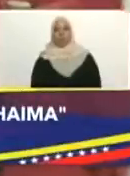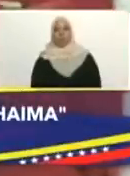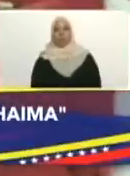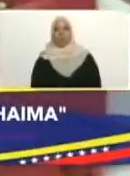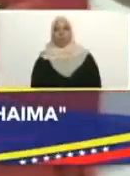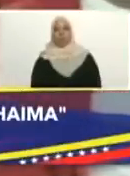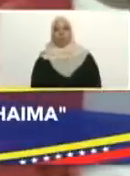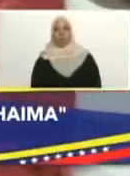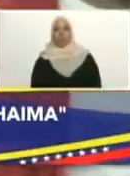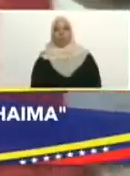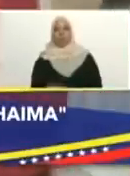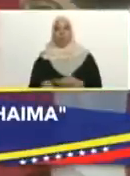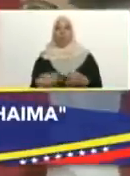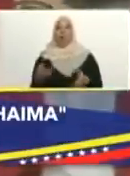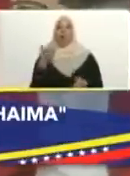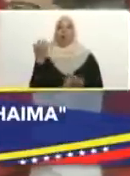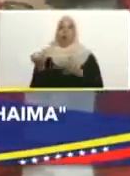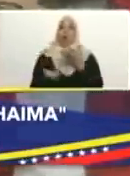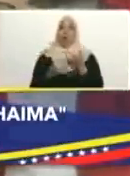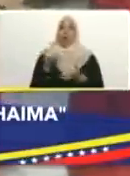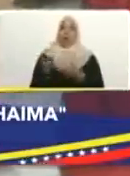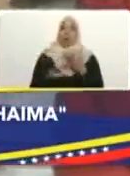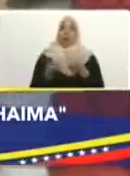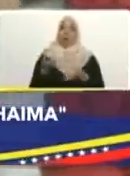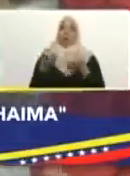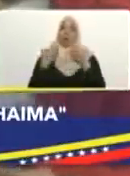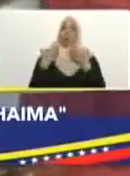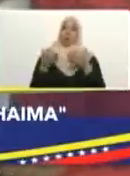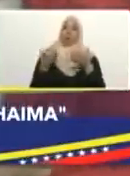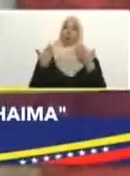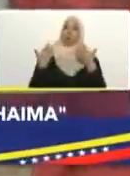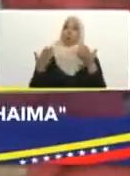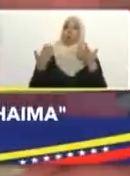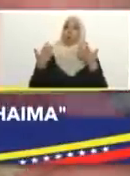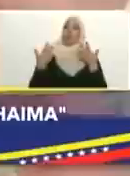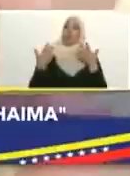Cuando llegamos el calor, como dicen, la calor, como le dicen en Oriente.